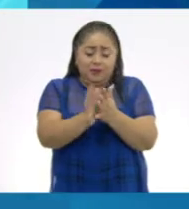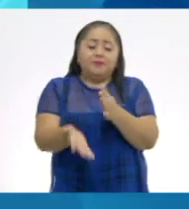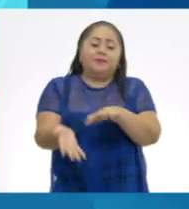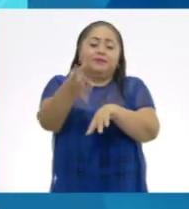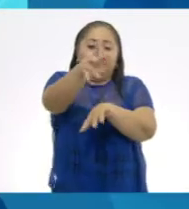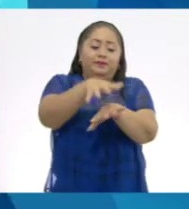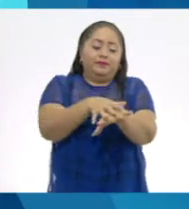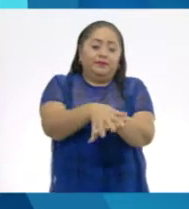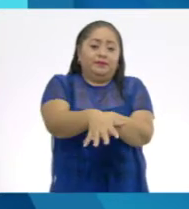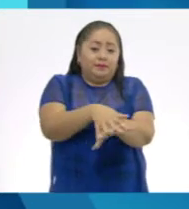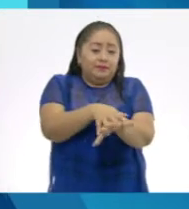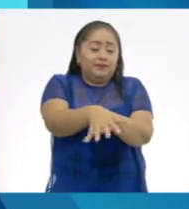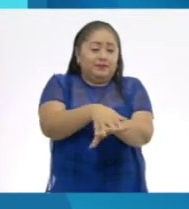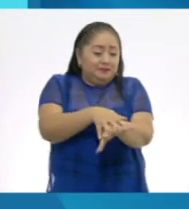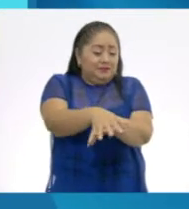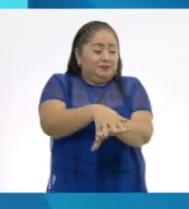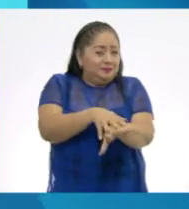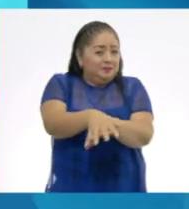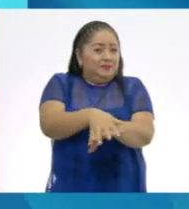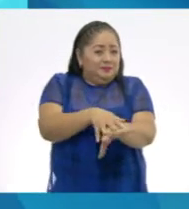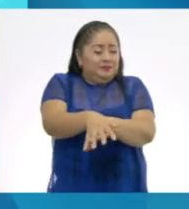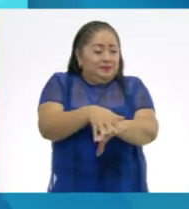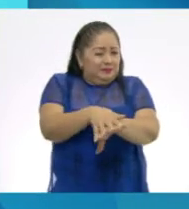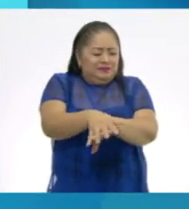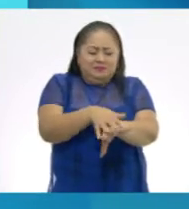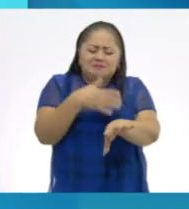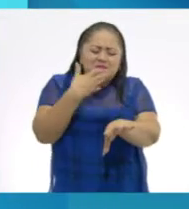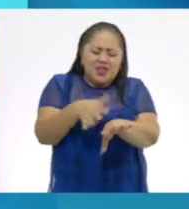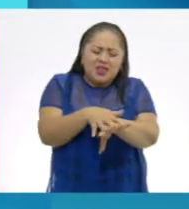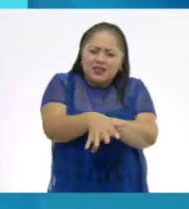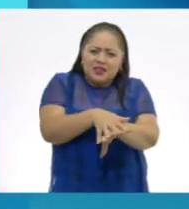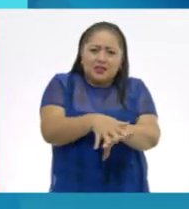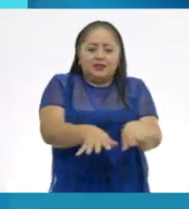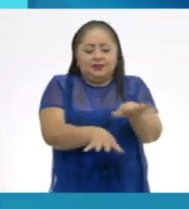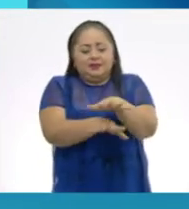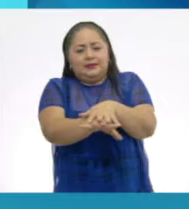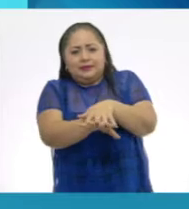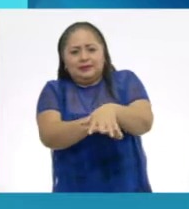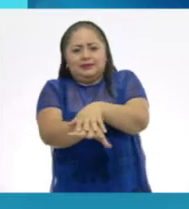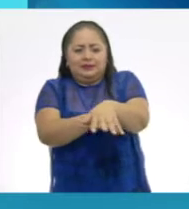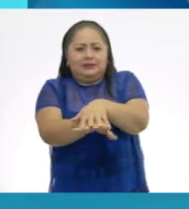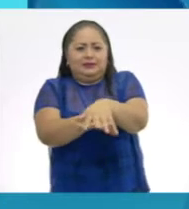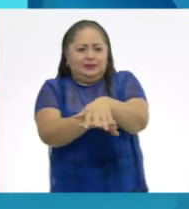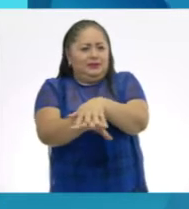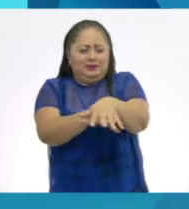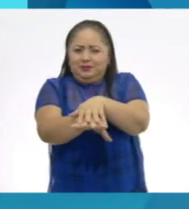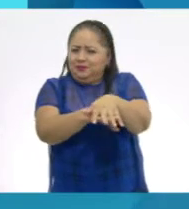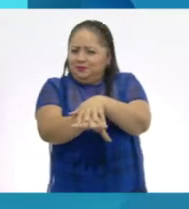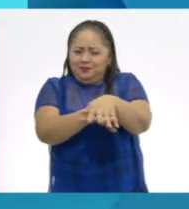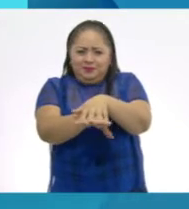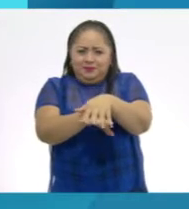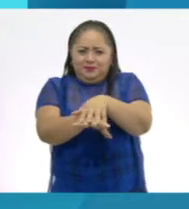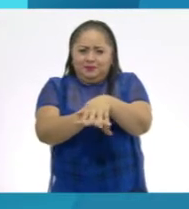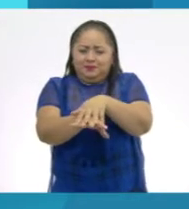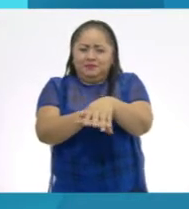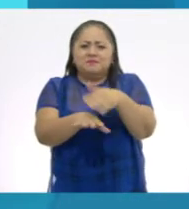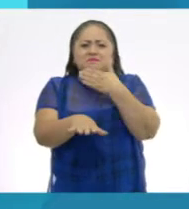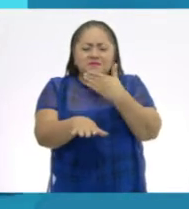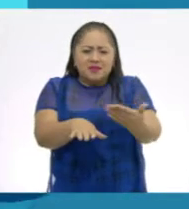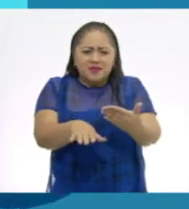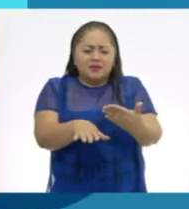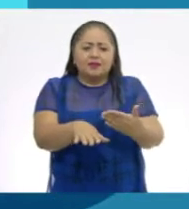de una de tus manos contra el dorso de la otra, entrelazando los dedos. Repite lo mismo con la otra mano. Frota los